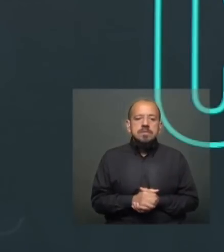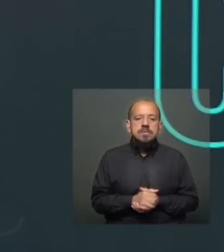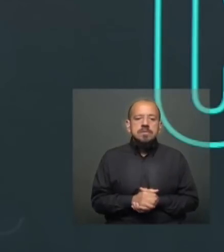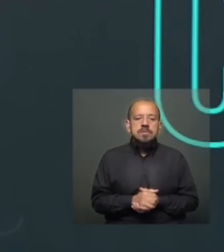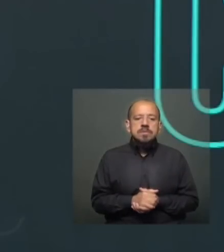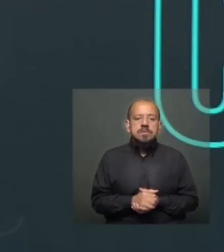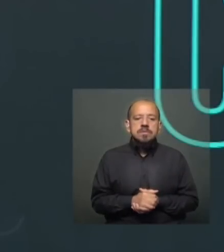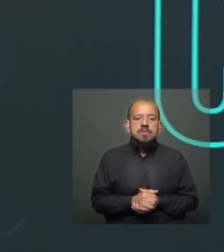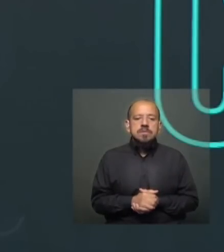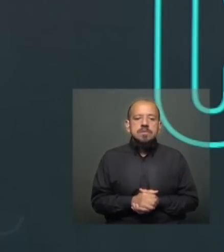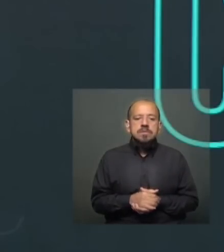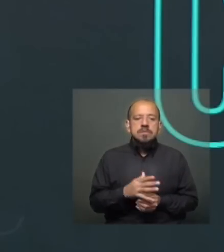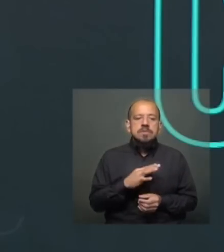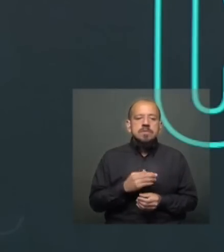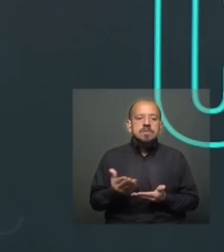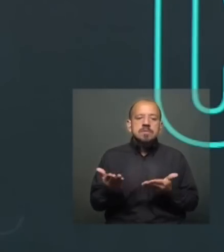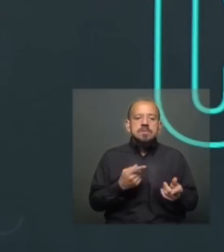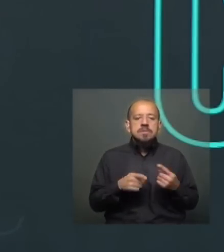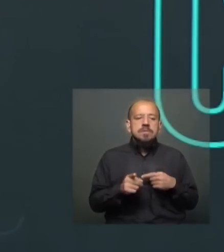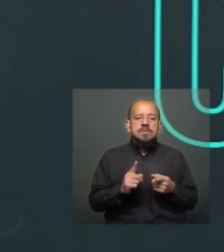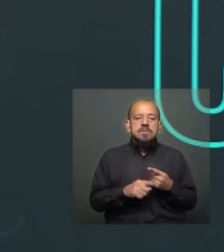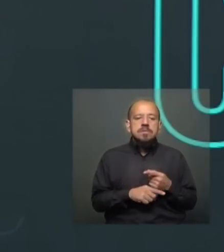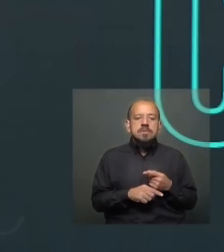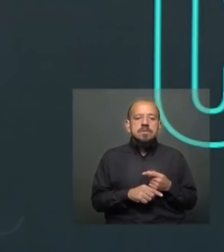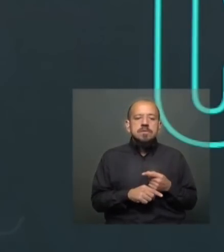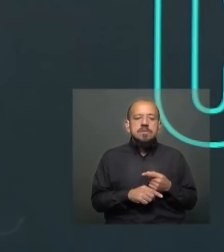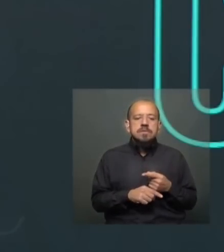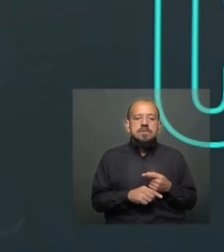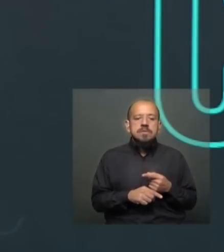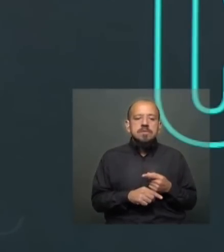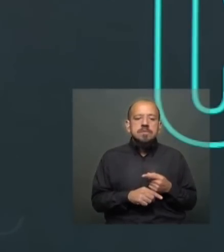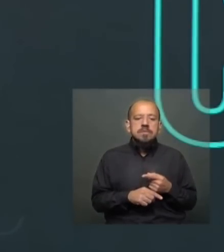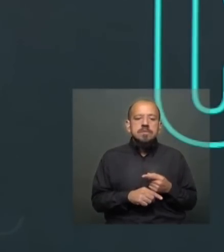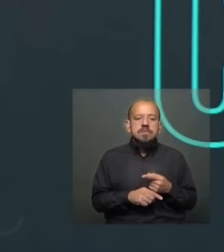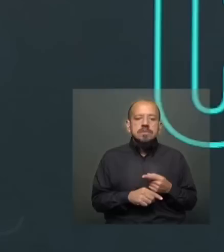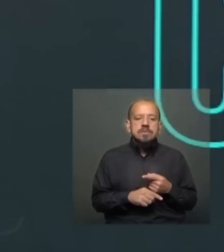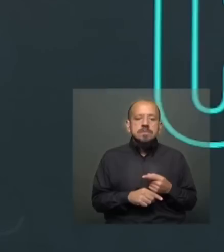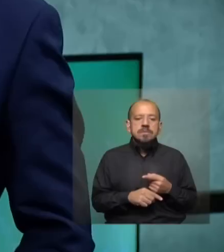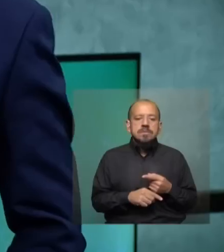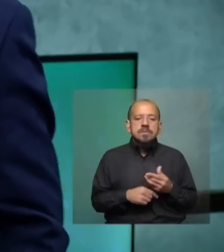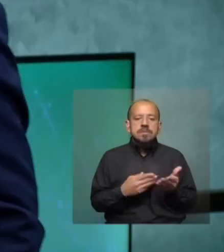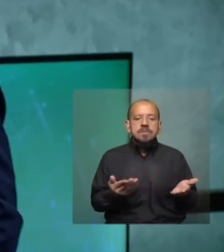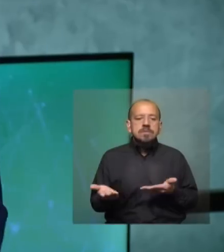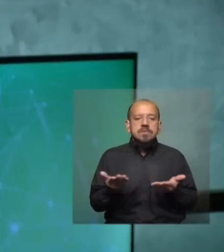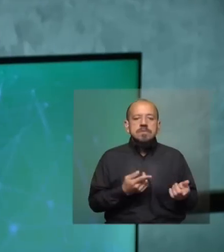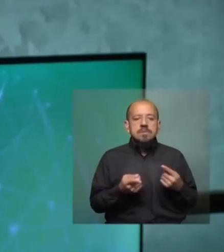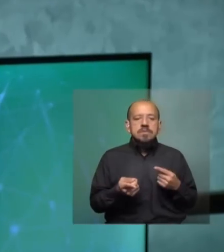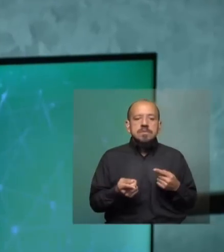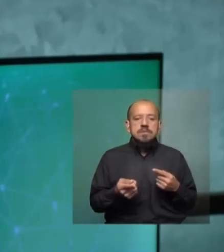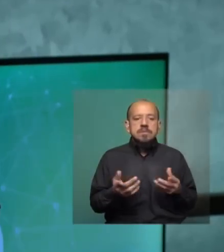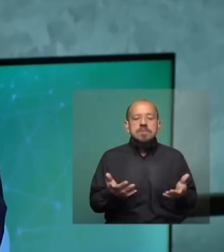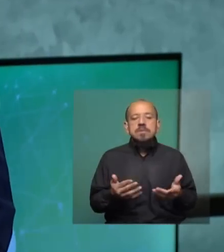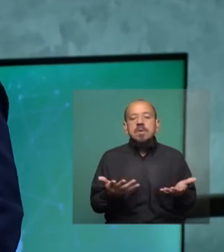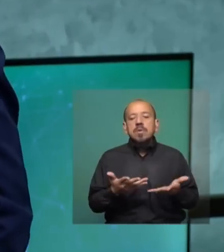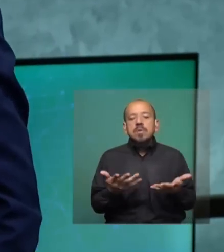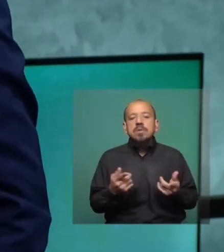Sabores y vamos tenemos unos invitados especiales ahí una featuring dijeran ahora los músicos que están buenísimos queda hecha esa invitación y con qué